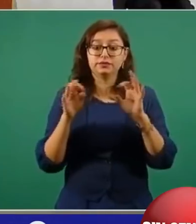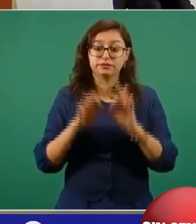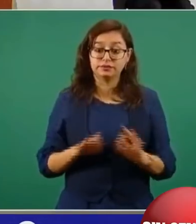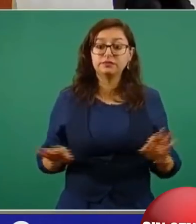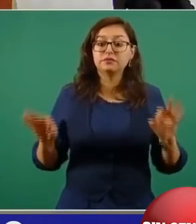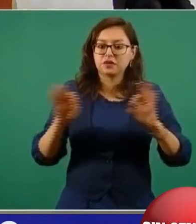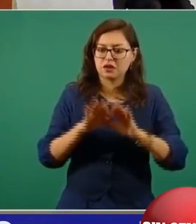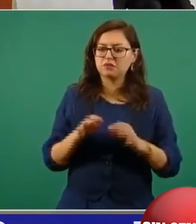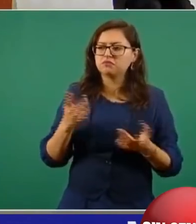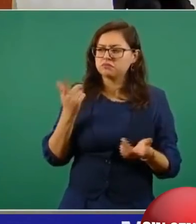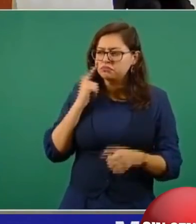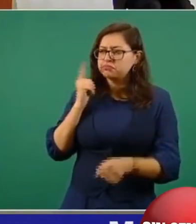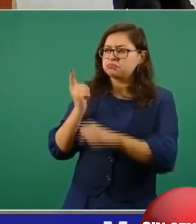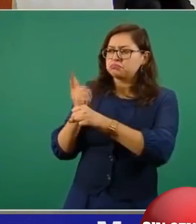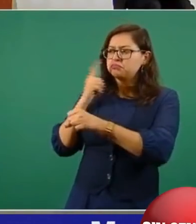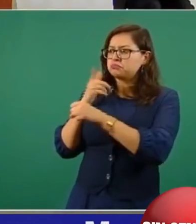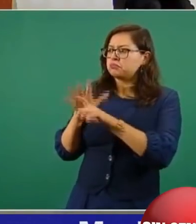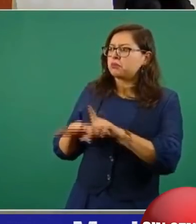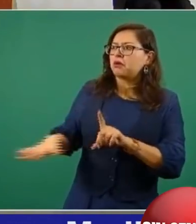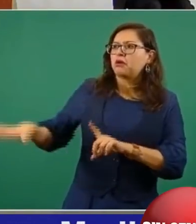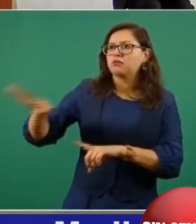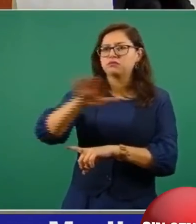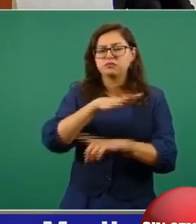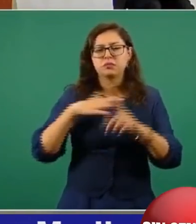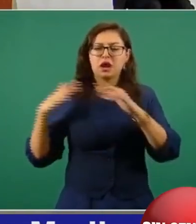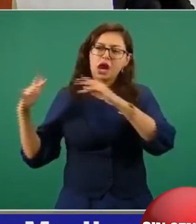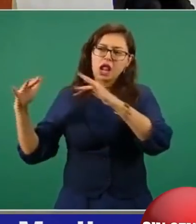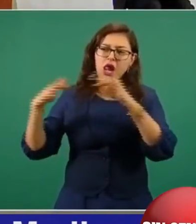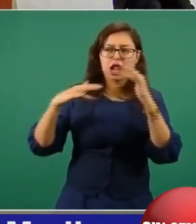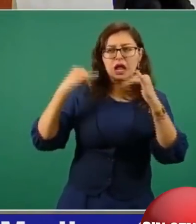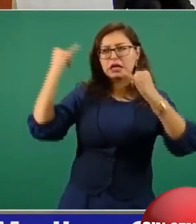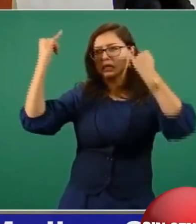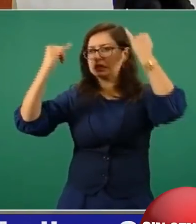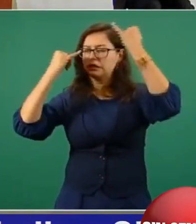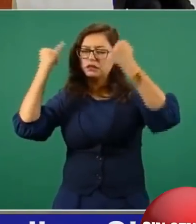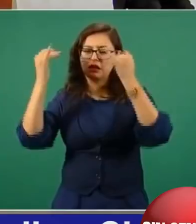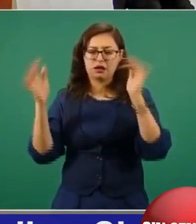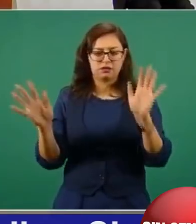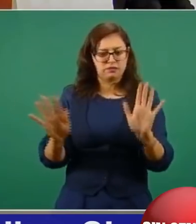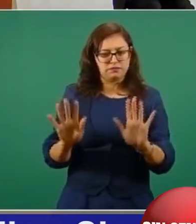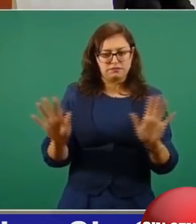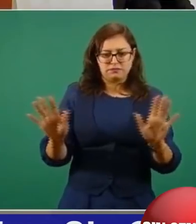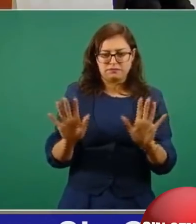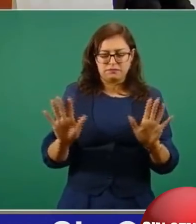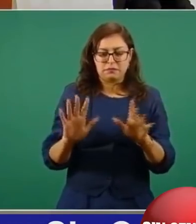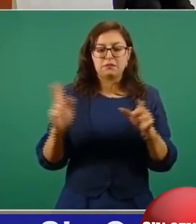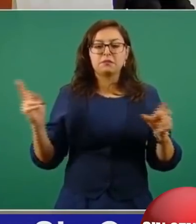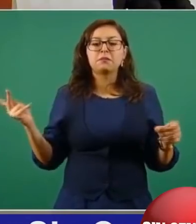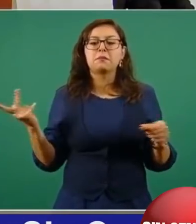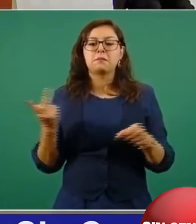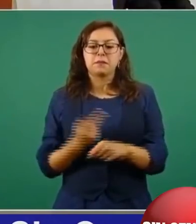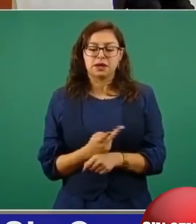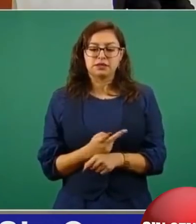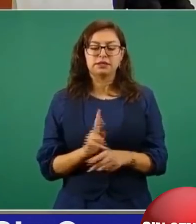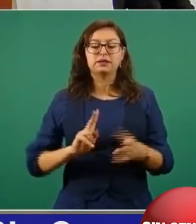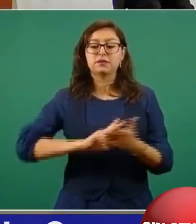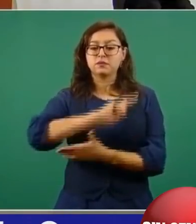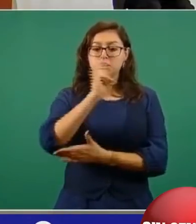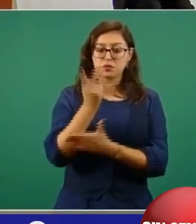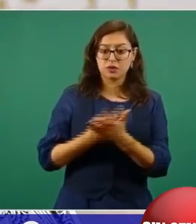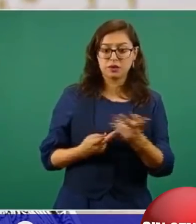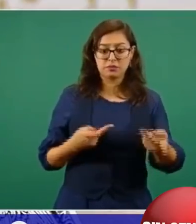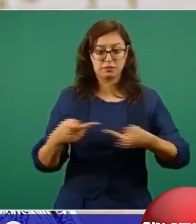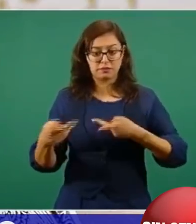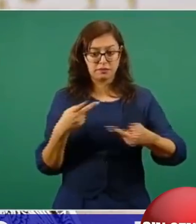importante que todas y todos lo tengan claro para que no haya especulaciones, es cómo está organizado el programa